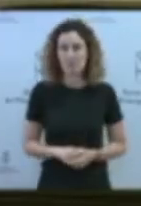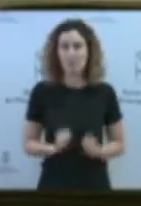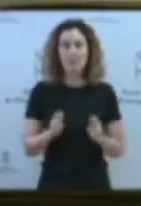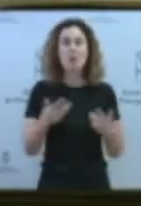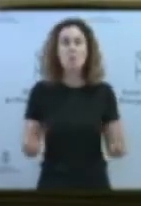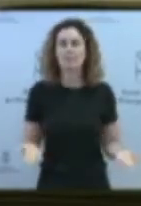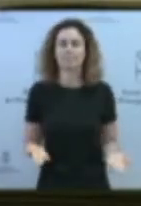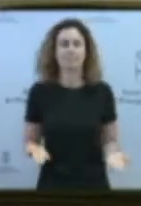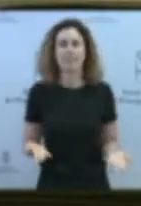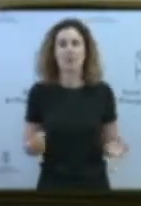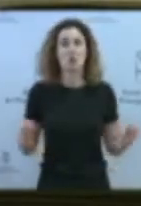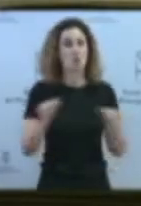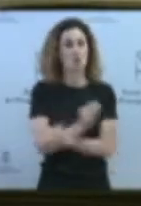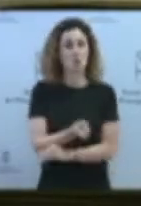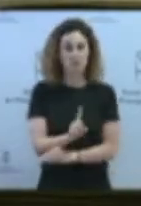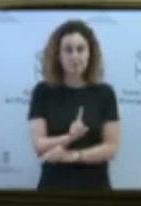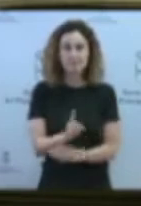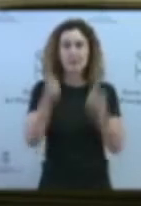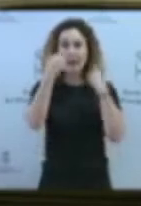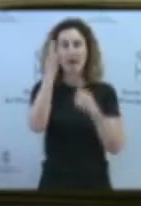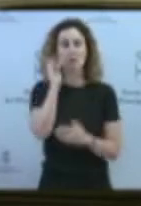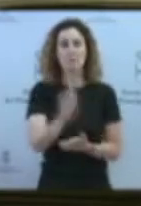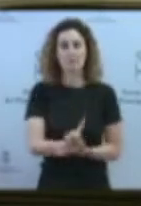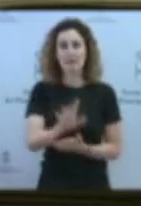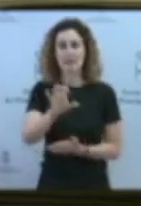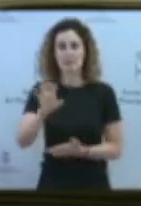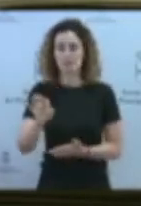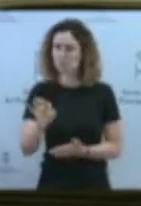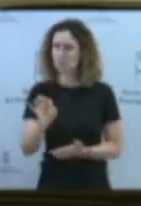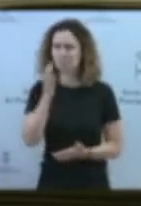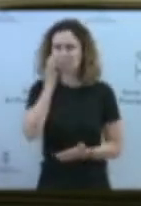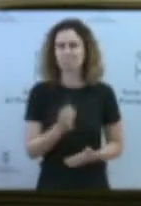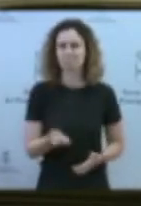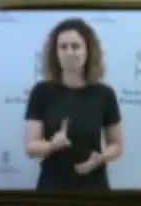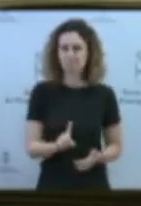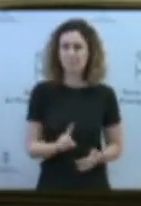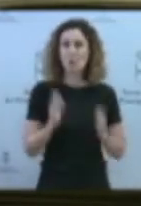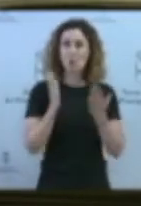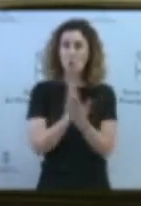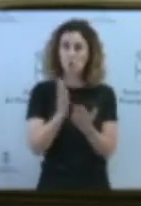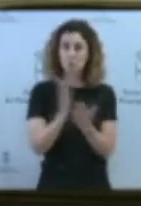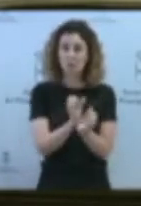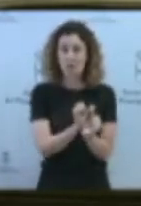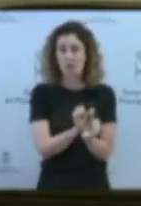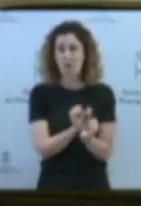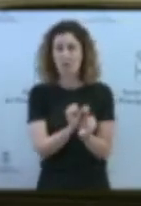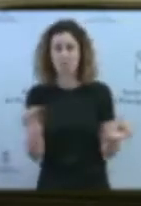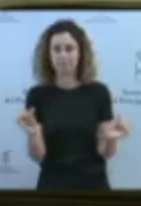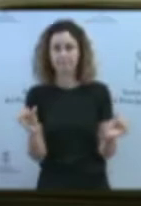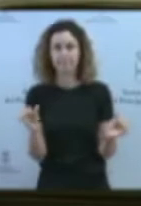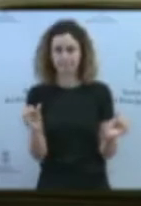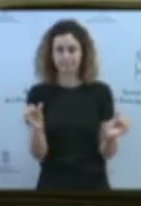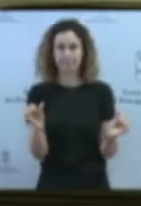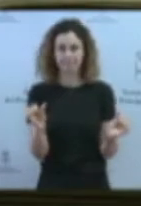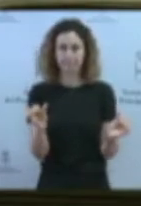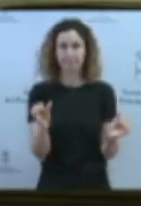primaria y de secundaria, no es cierto. Todo el curso, señora consejera, todo el curso se han estado conciliando la entrada de